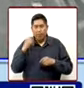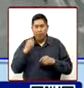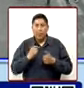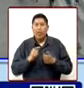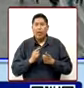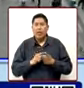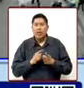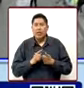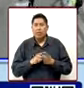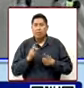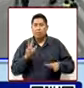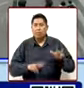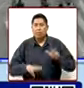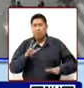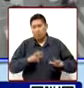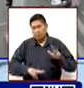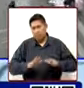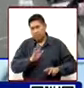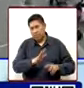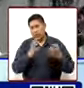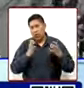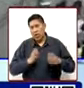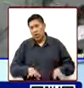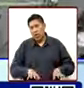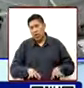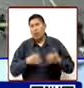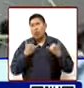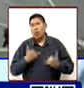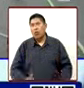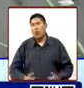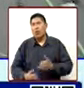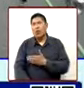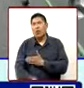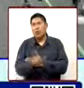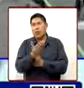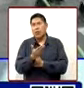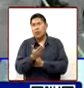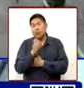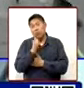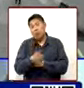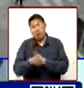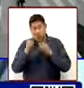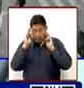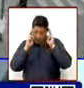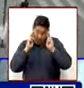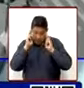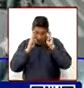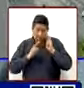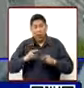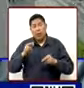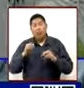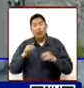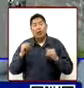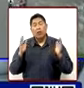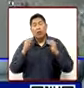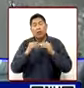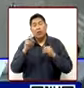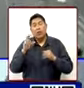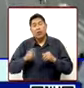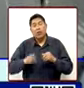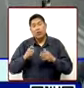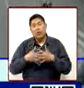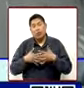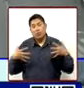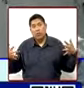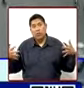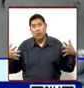por la intransigencia, se perdió. Pero espero que hasta mañana la gente razone, entre en razón. La ciudad necesita que trabajemos todos, todos. ¿Mañana, o sea, qué